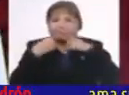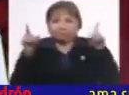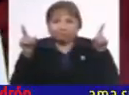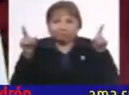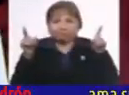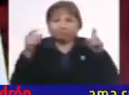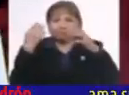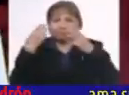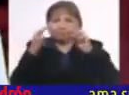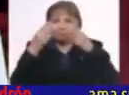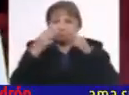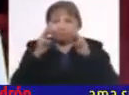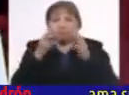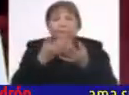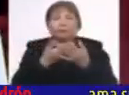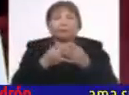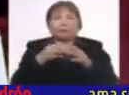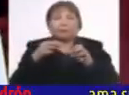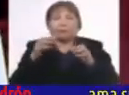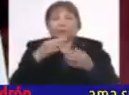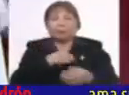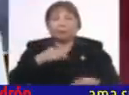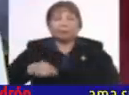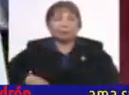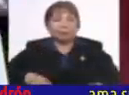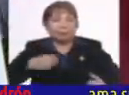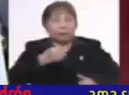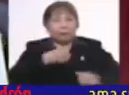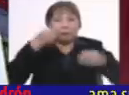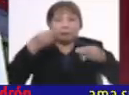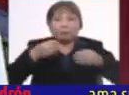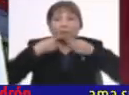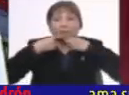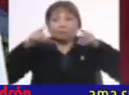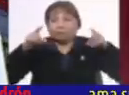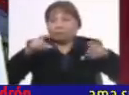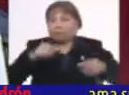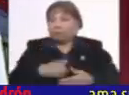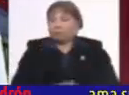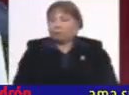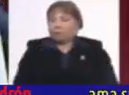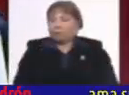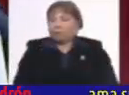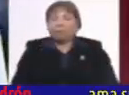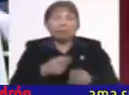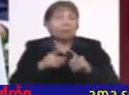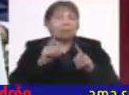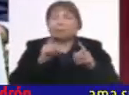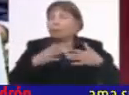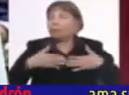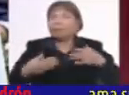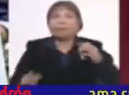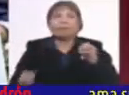en la web en el portal del ministerio una decisión pública pero que no puede